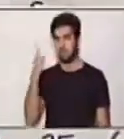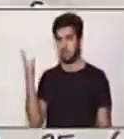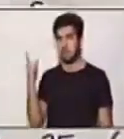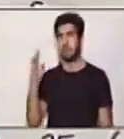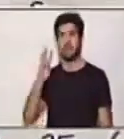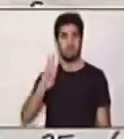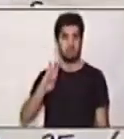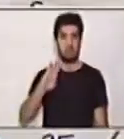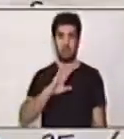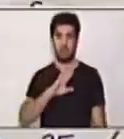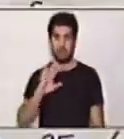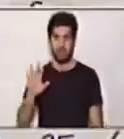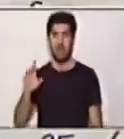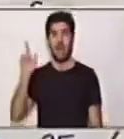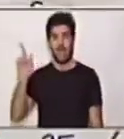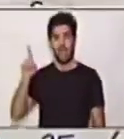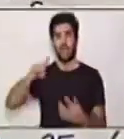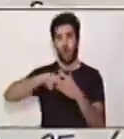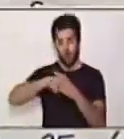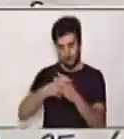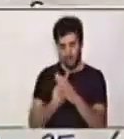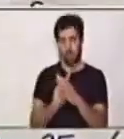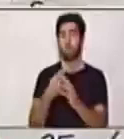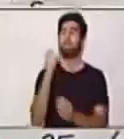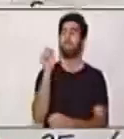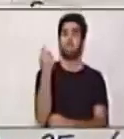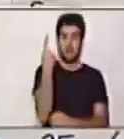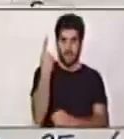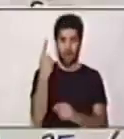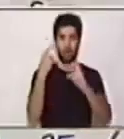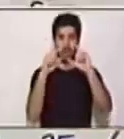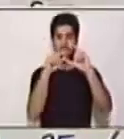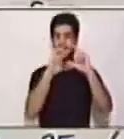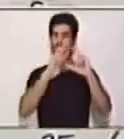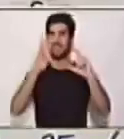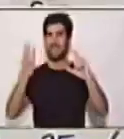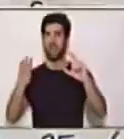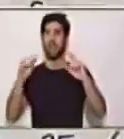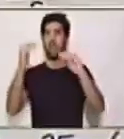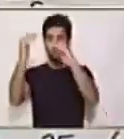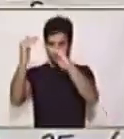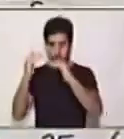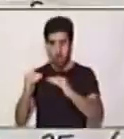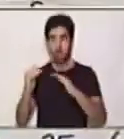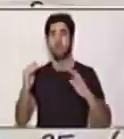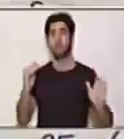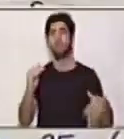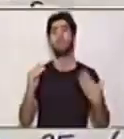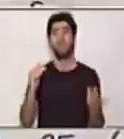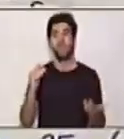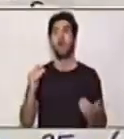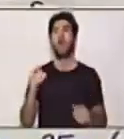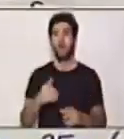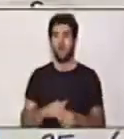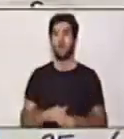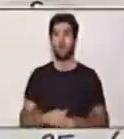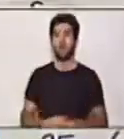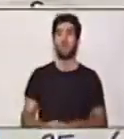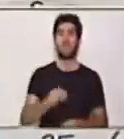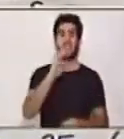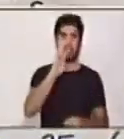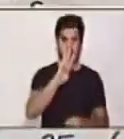ser nuestro valor inicial. Para calcular el inmediato superior vamos a sumar